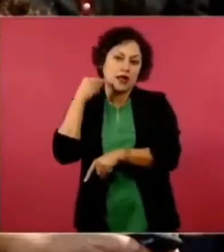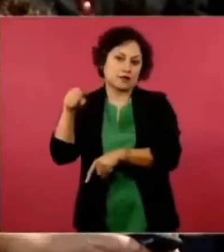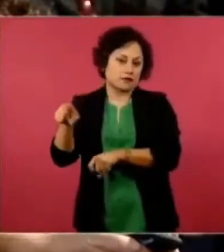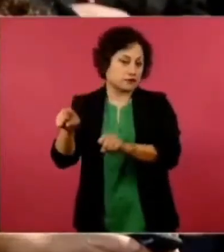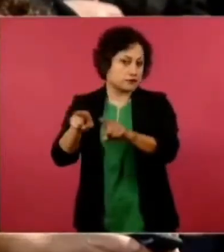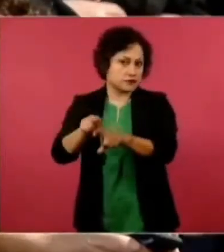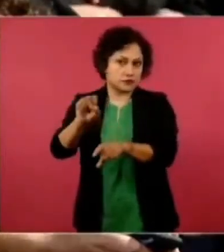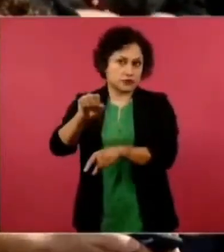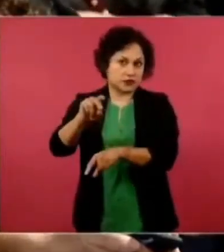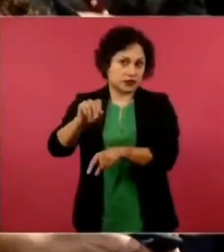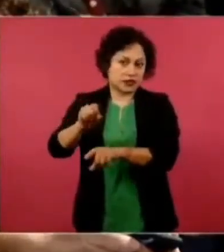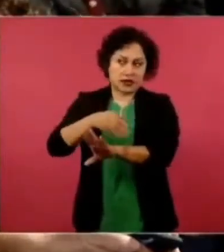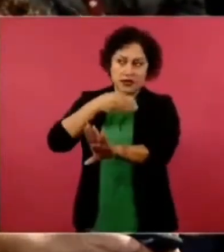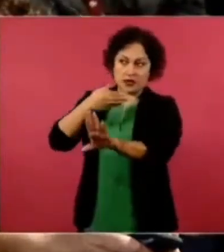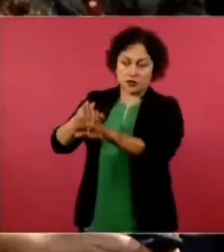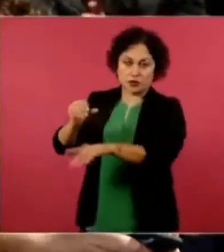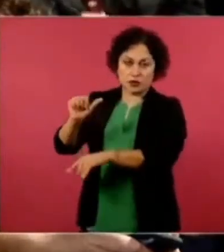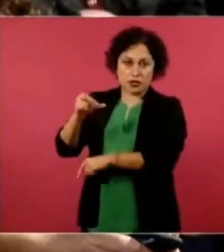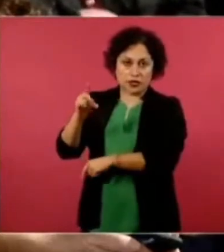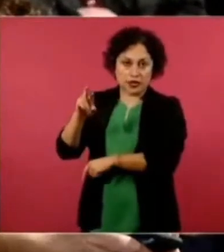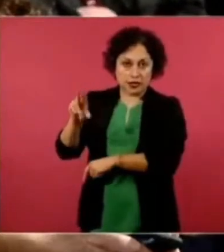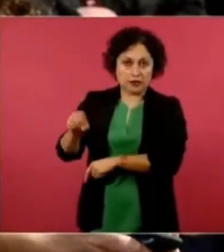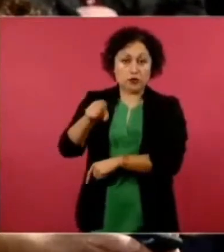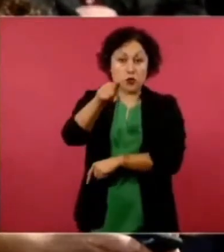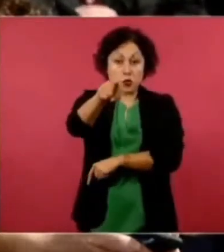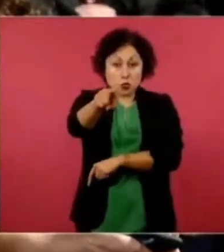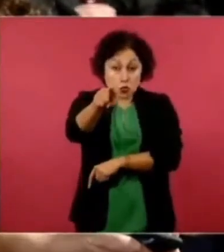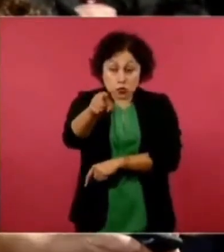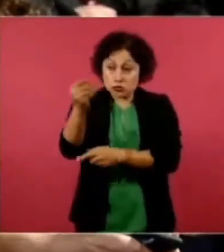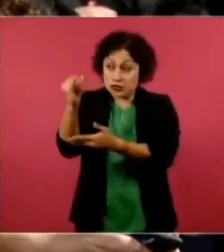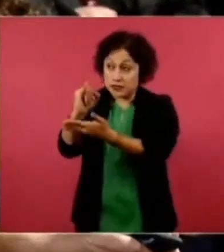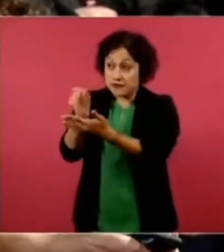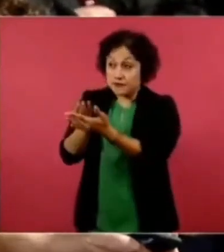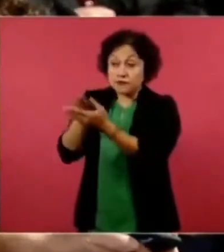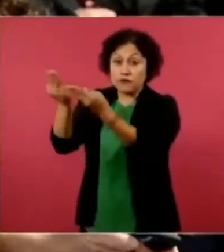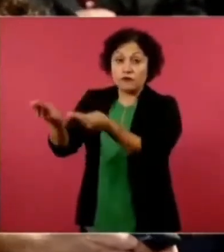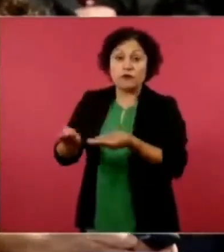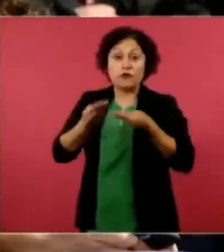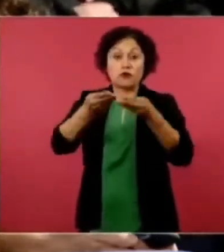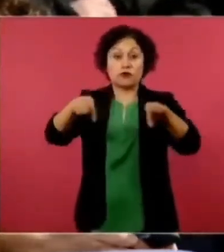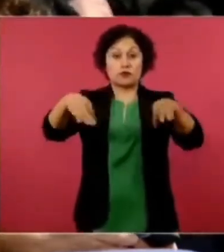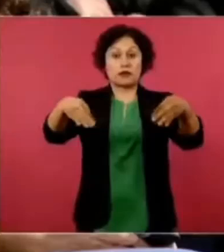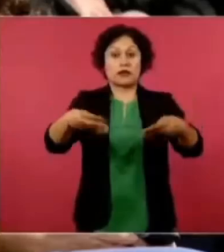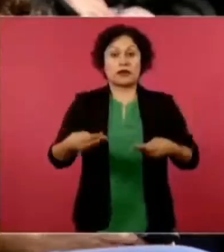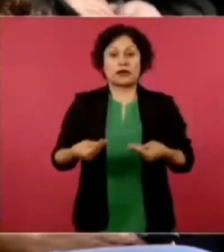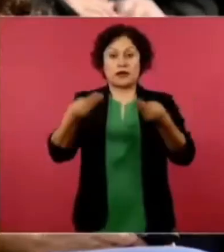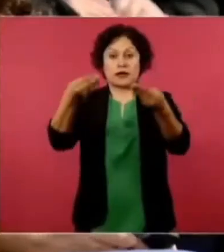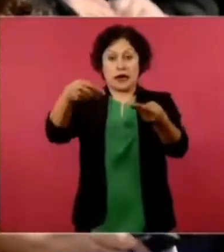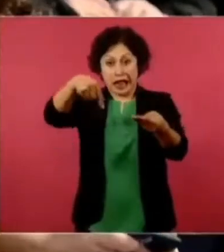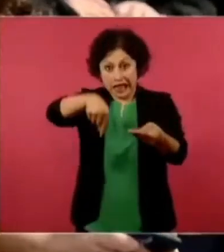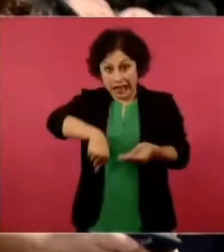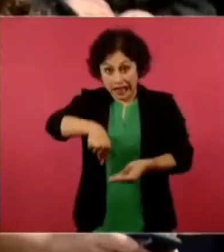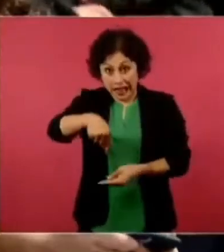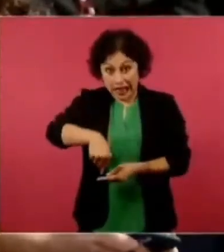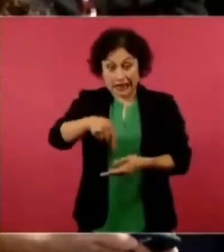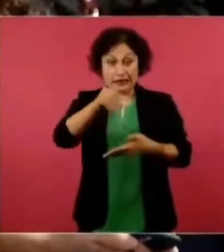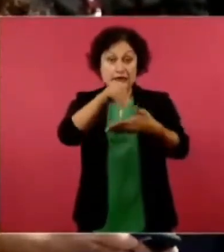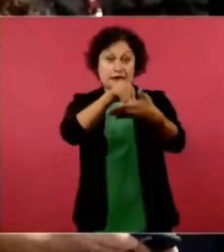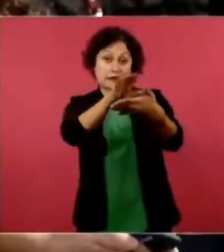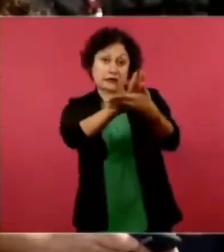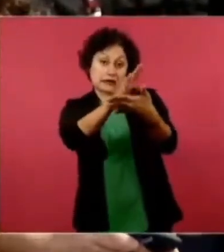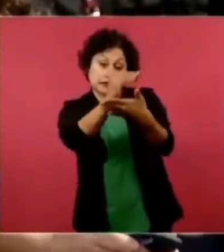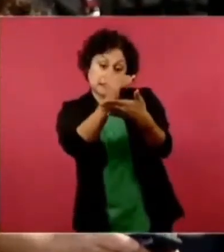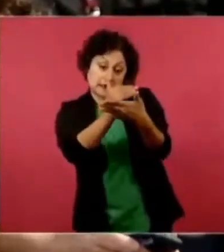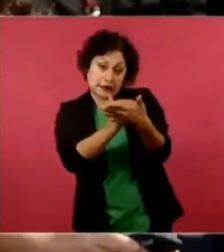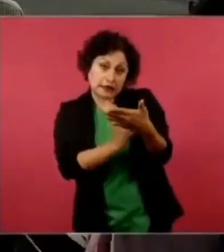Encinas. Usted se elaboró aquí ese informe y ahí en ese informe se presentaron folios de